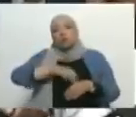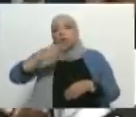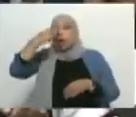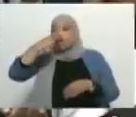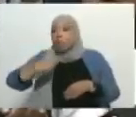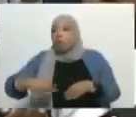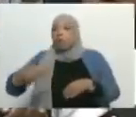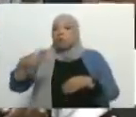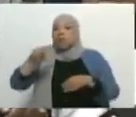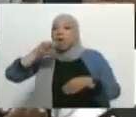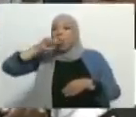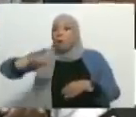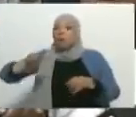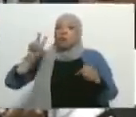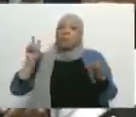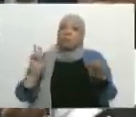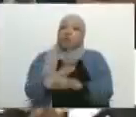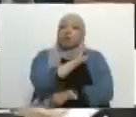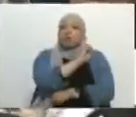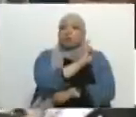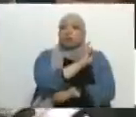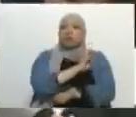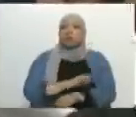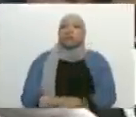es una forma de violencia.